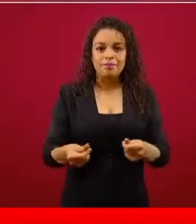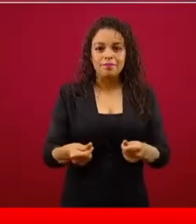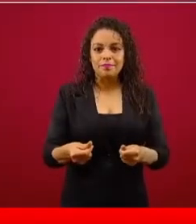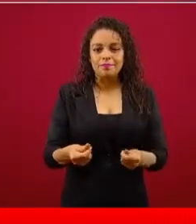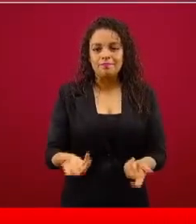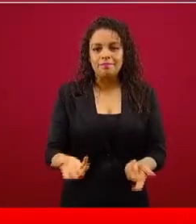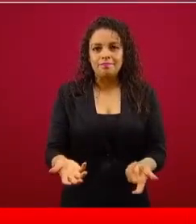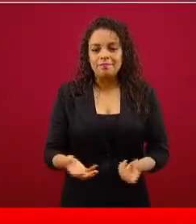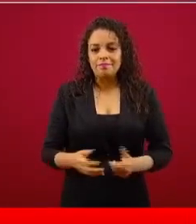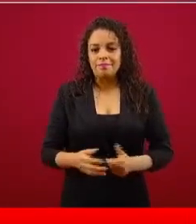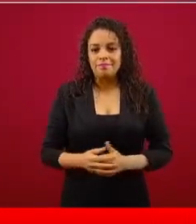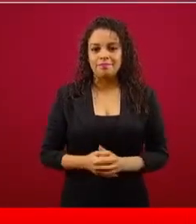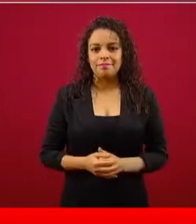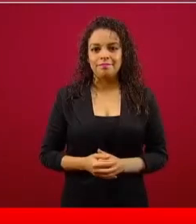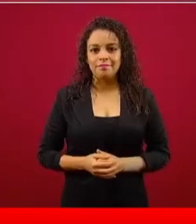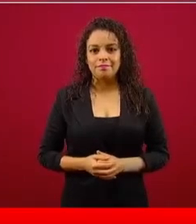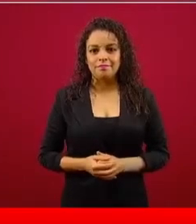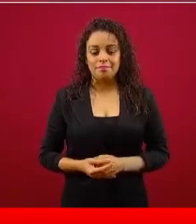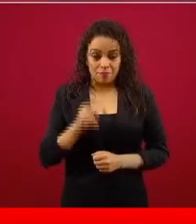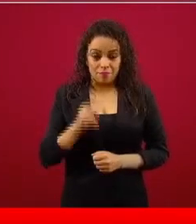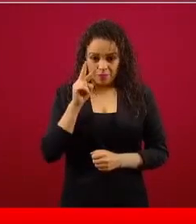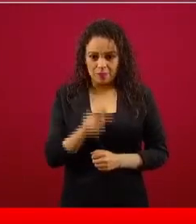Entonces, ¿qué es lo más importante? Pues